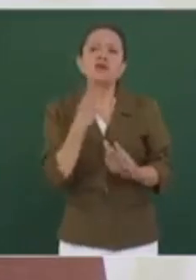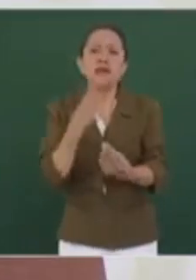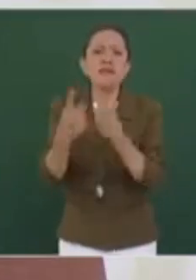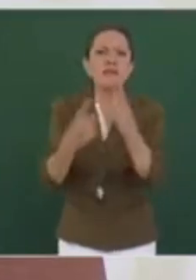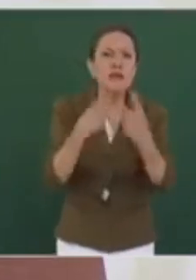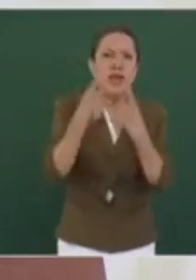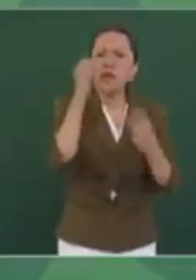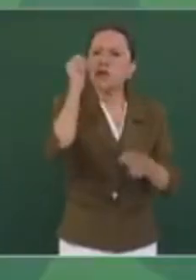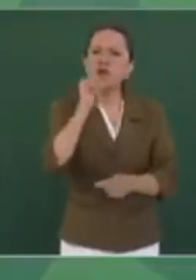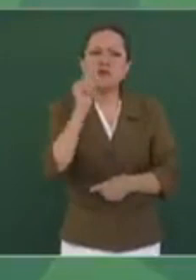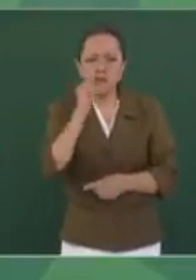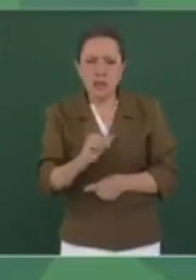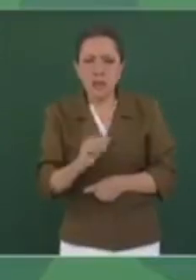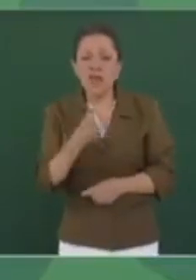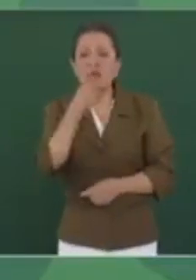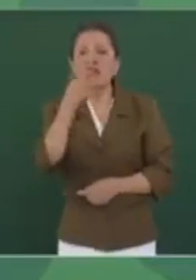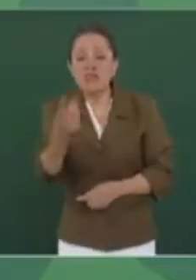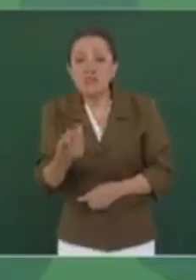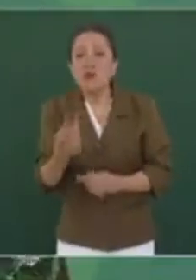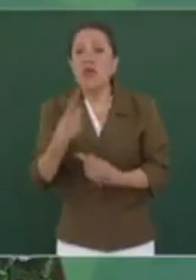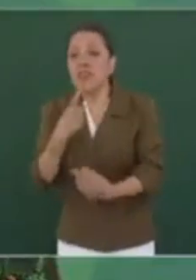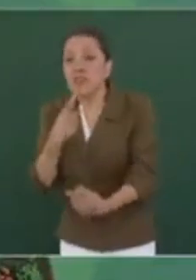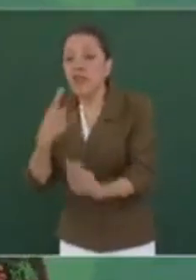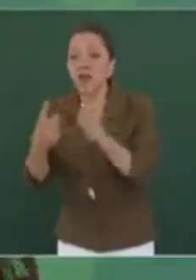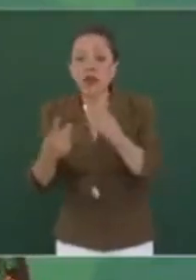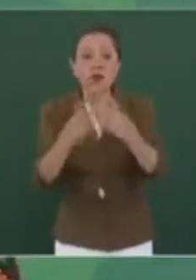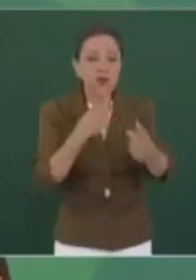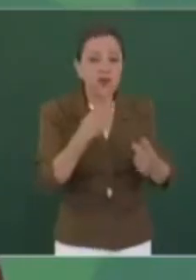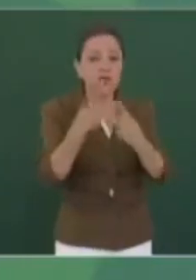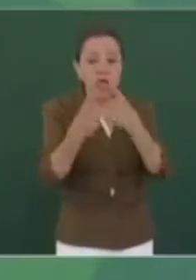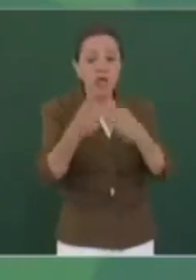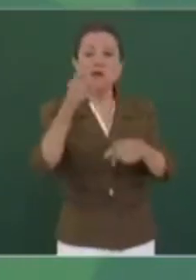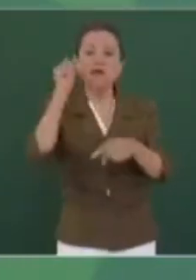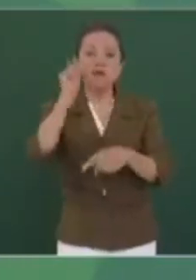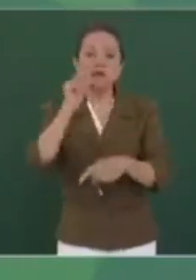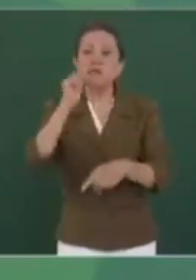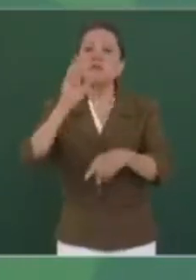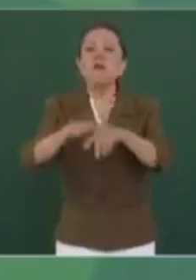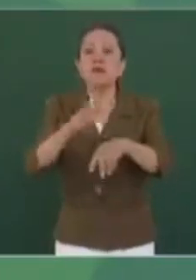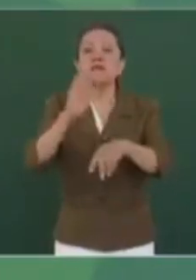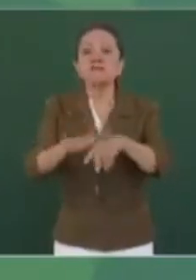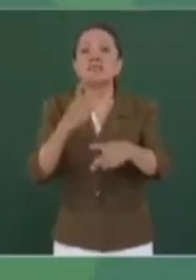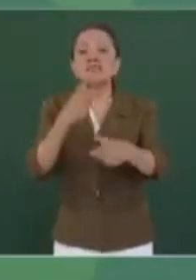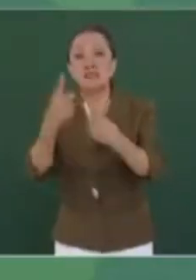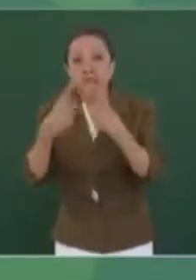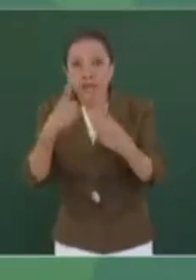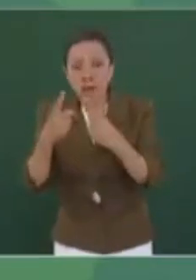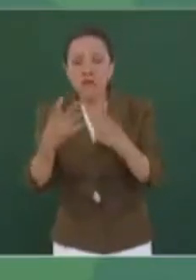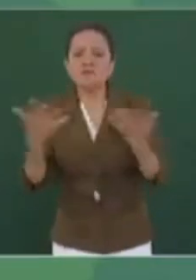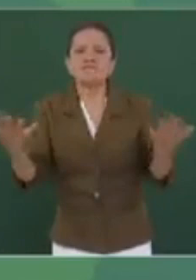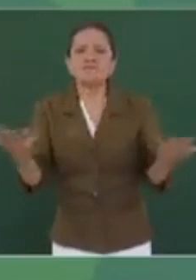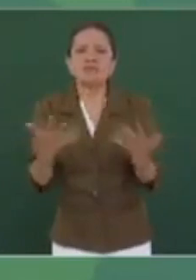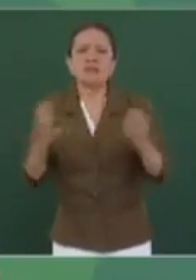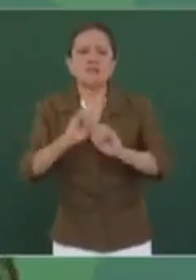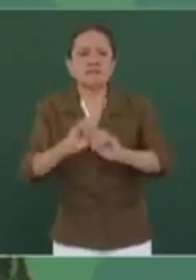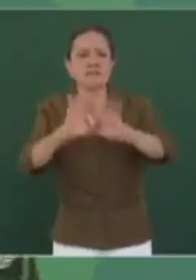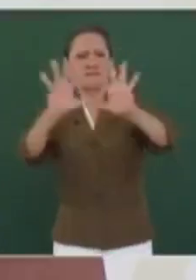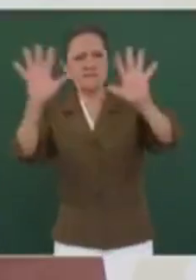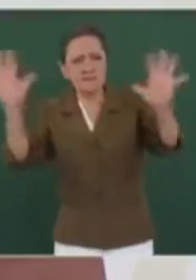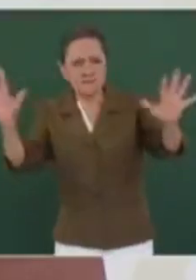permanente, siempre decimos diálogo, diálogo y más diálogo, del ejercicio transparente del poder